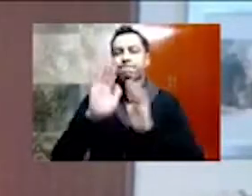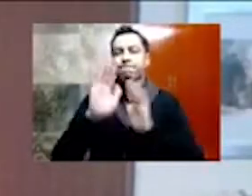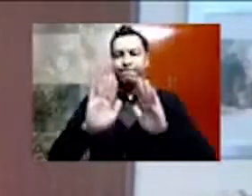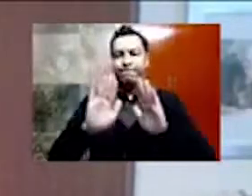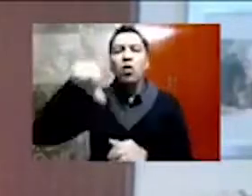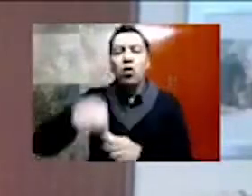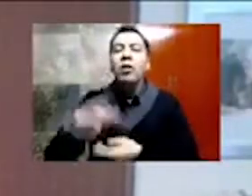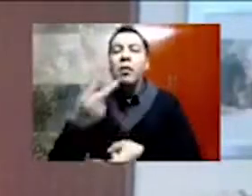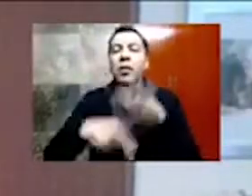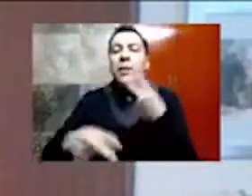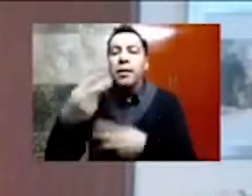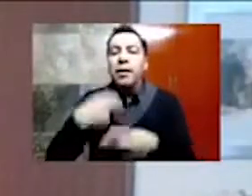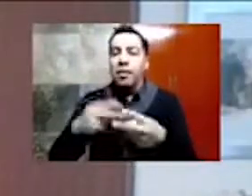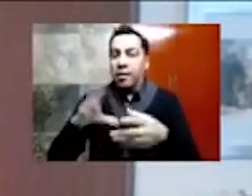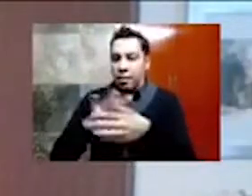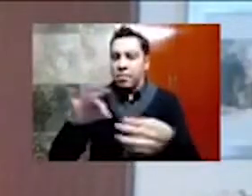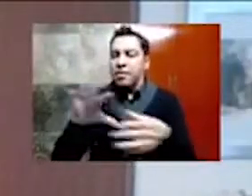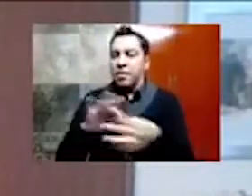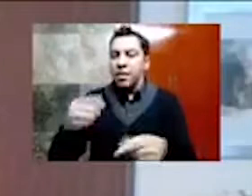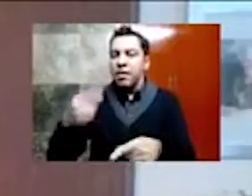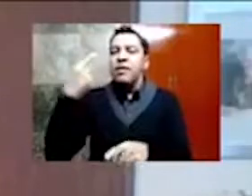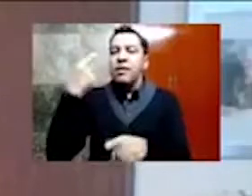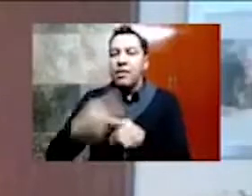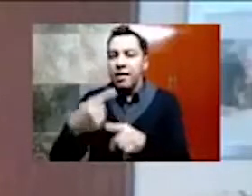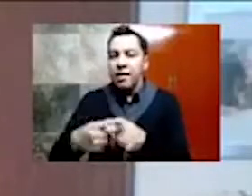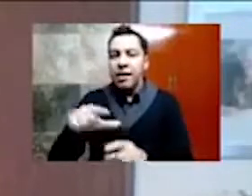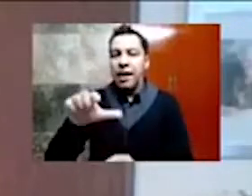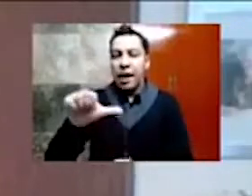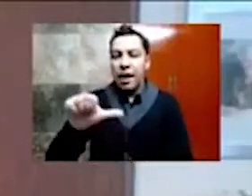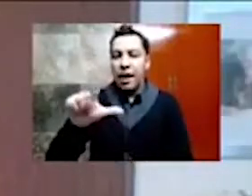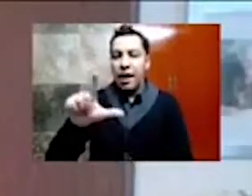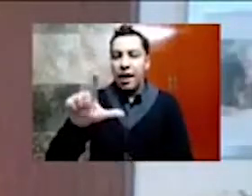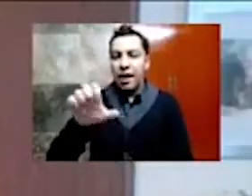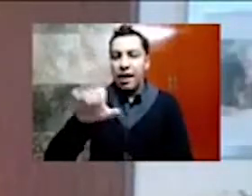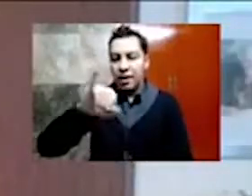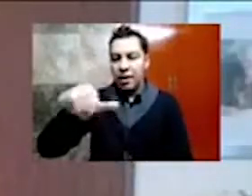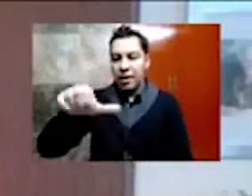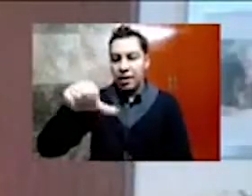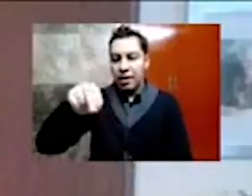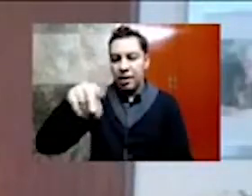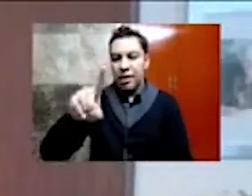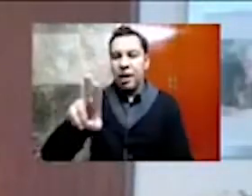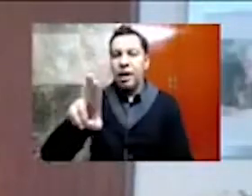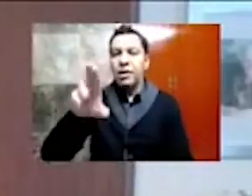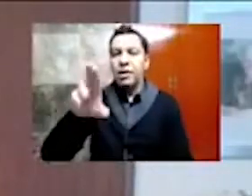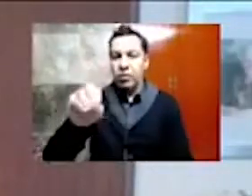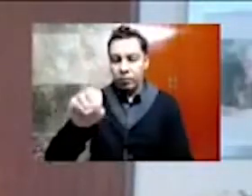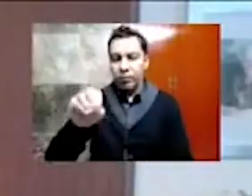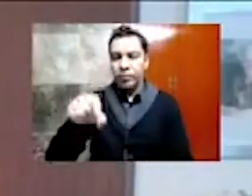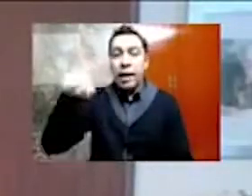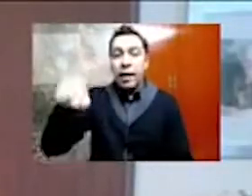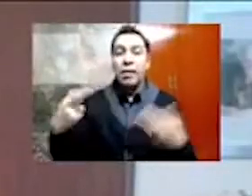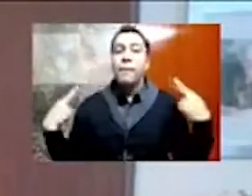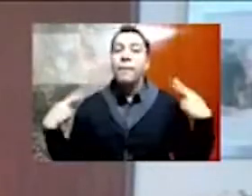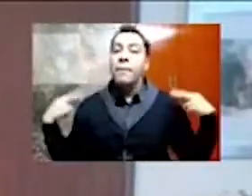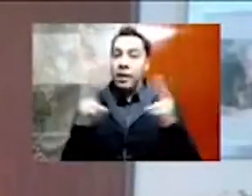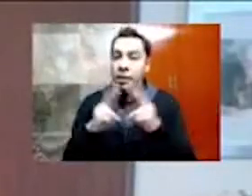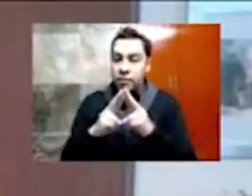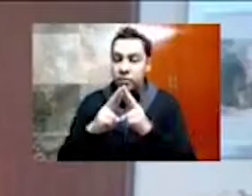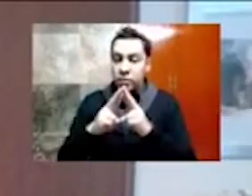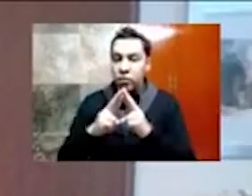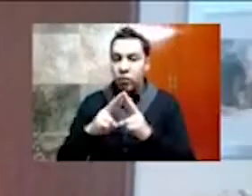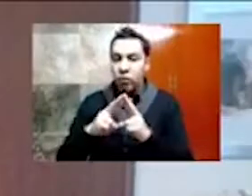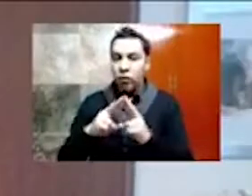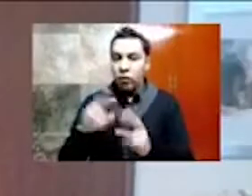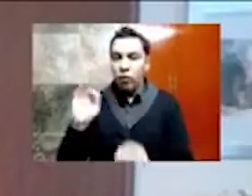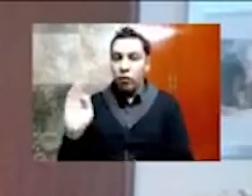entrañable amigo, es un profesor de la facultad muy, muy querido por sus alumnos, muy reconocido en su labor docente.